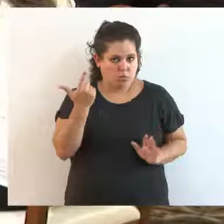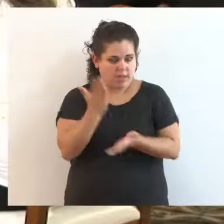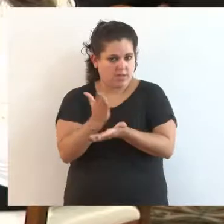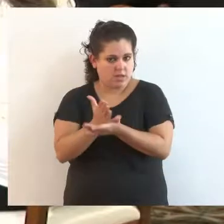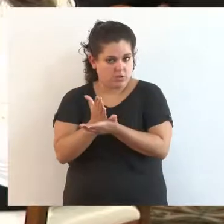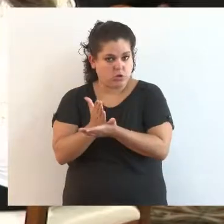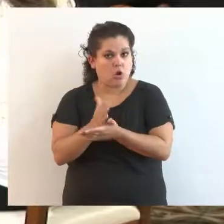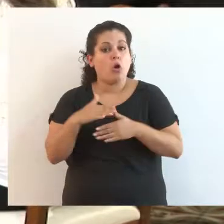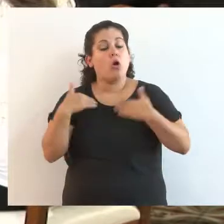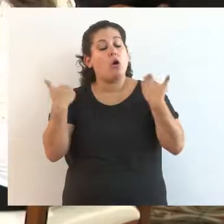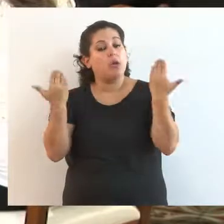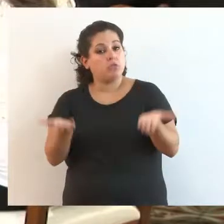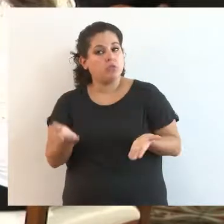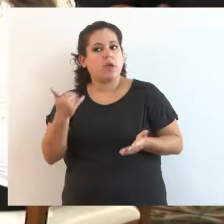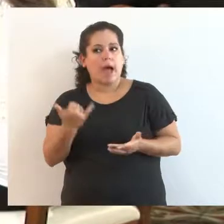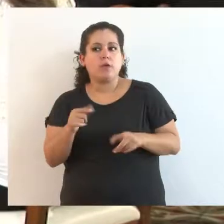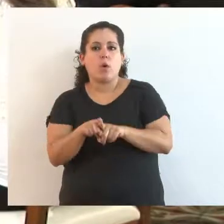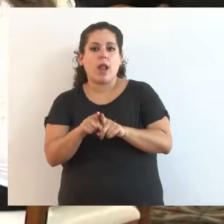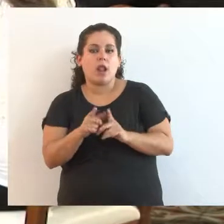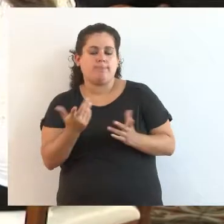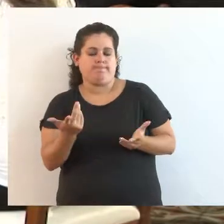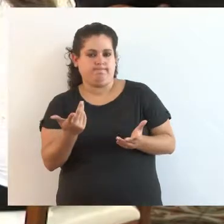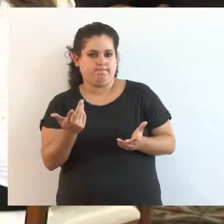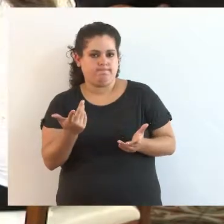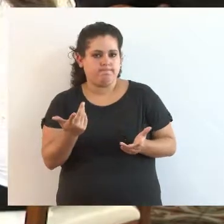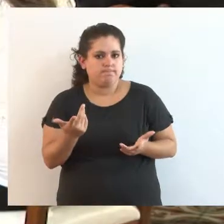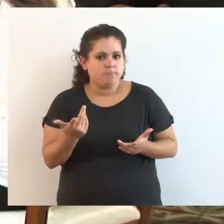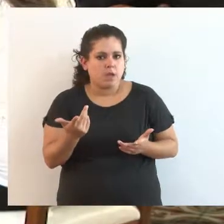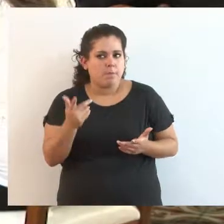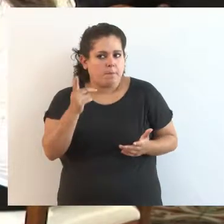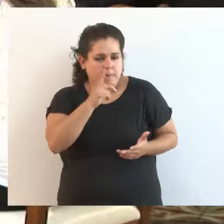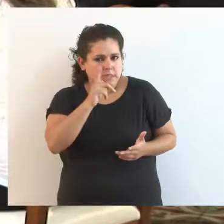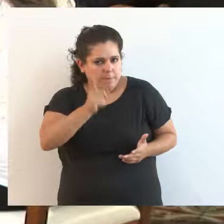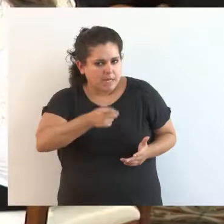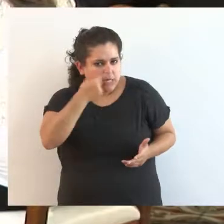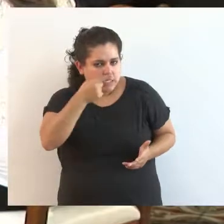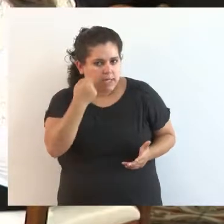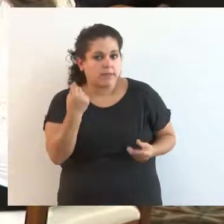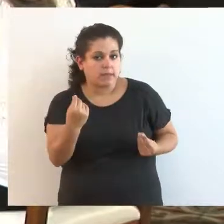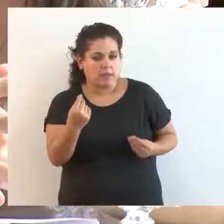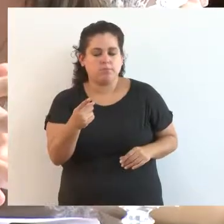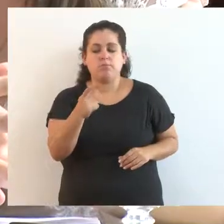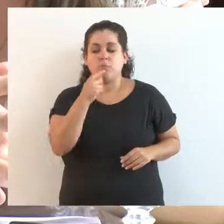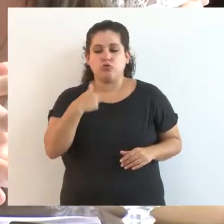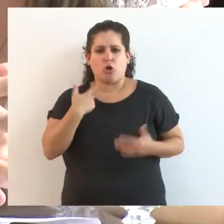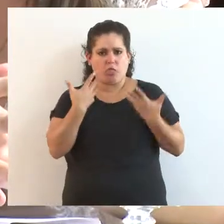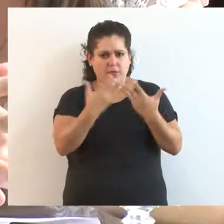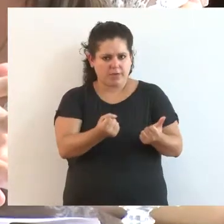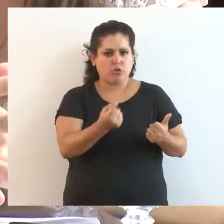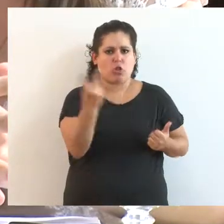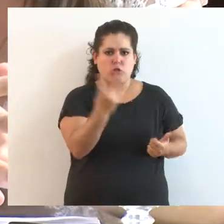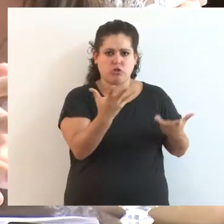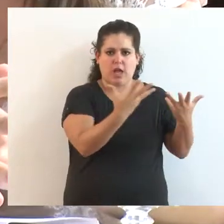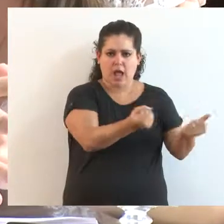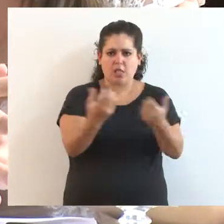progenitora, al progenitor, con lo cual, digamos, se crea ahí una tensión. Y también a mí me parece interesante esto, porque defiendo mucho